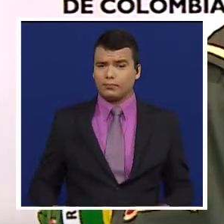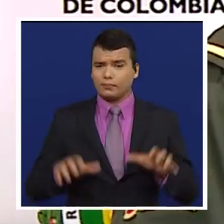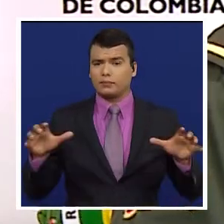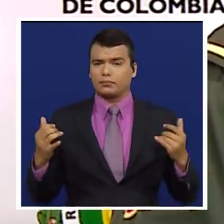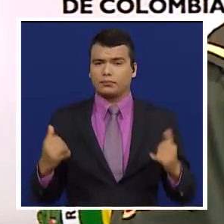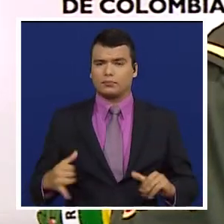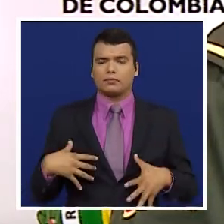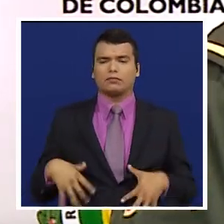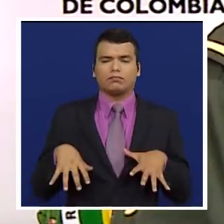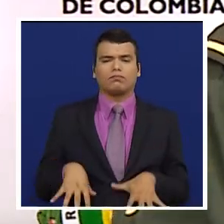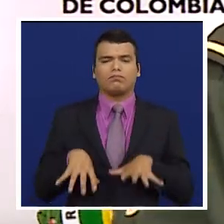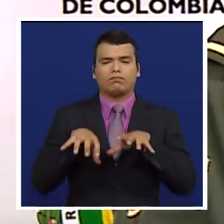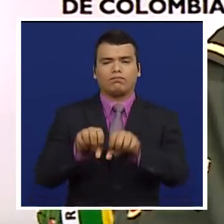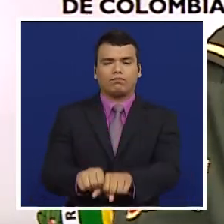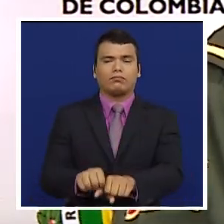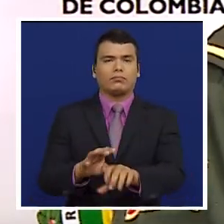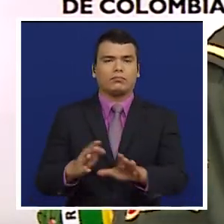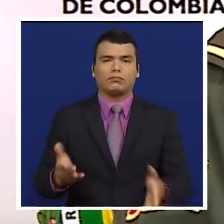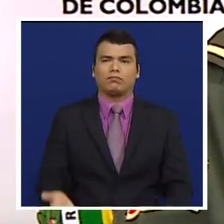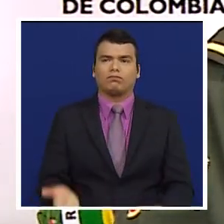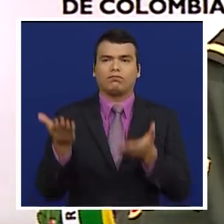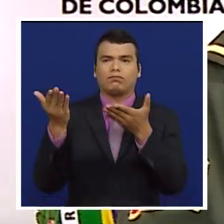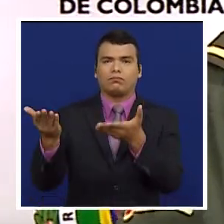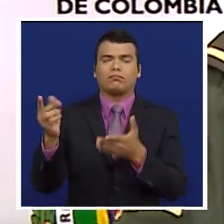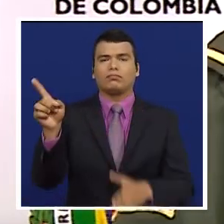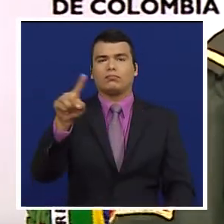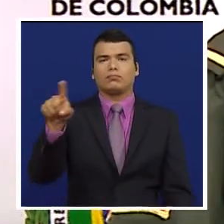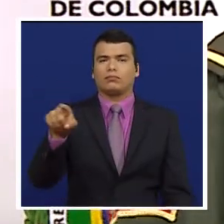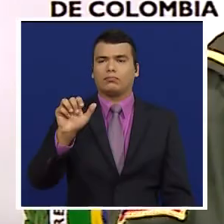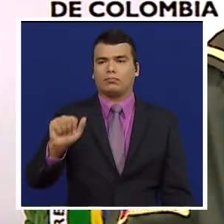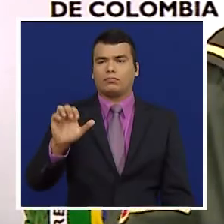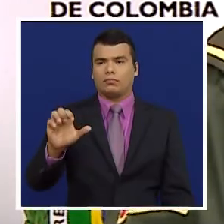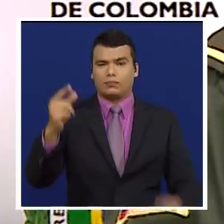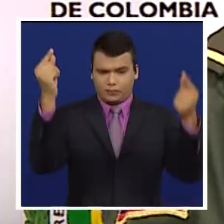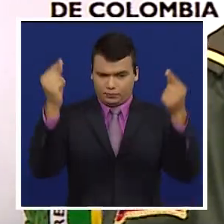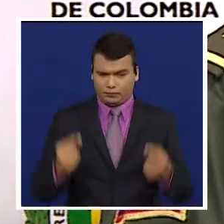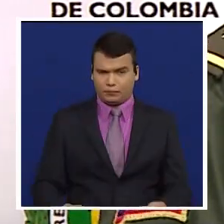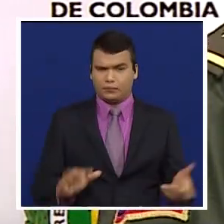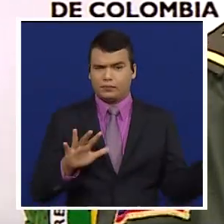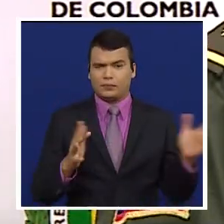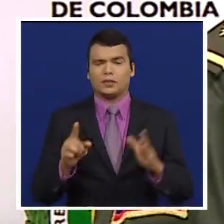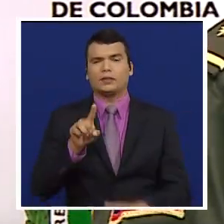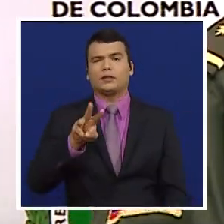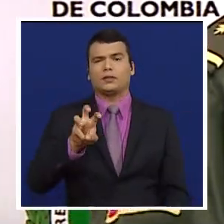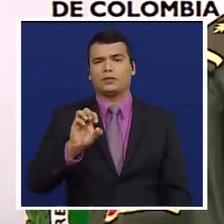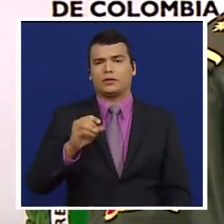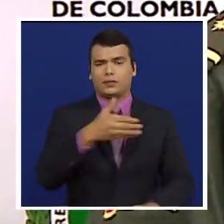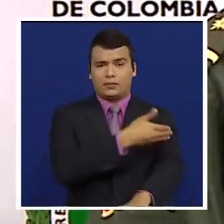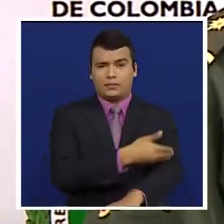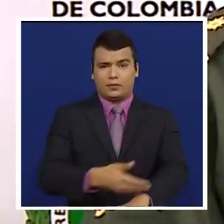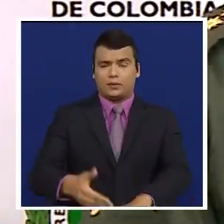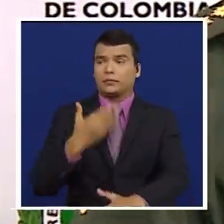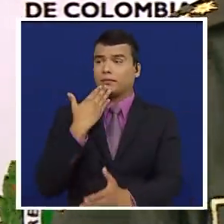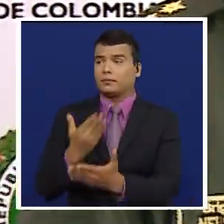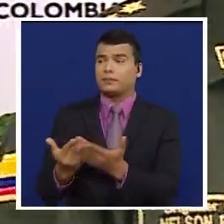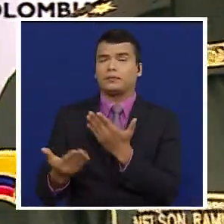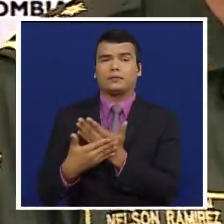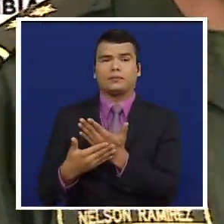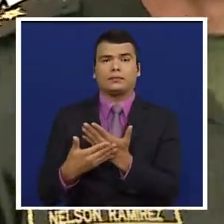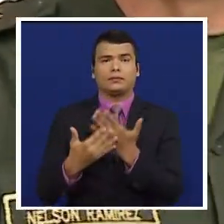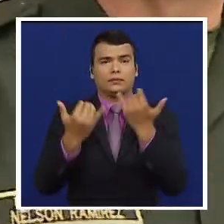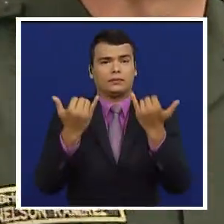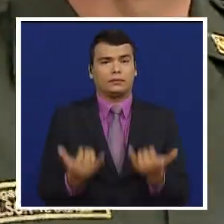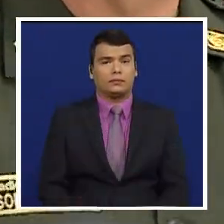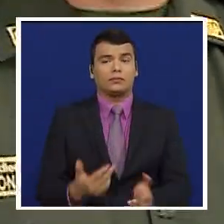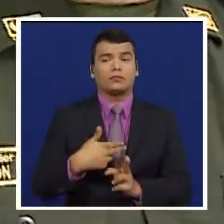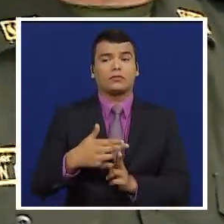se ocupan esos bienes y serán entregados a la SAE y que tienen un costo aproximadamente de 180 millones de pesos. General, muchas gracias. Pues se espera que en